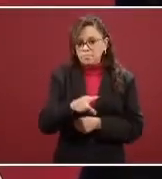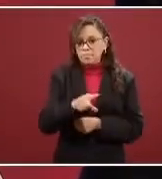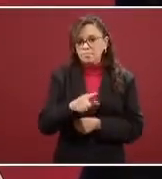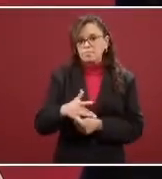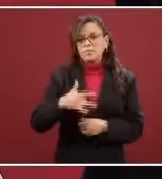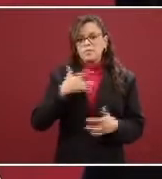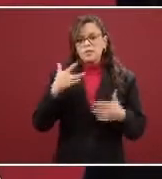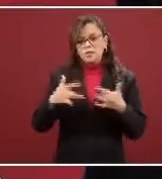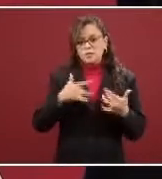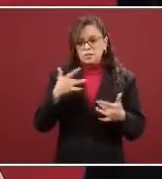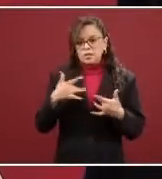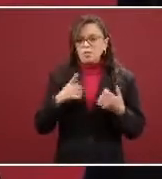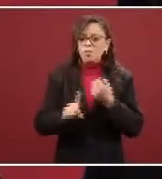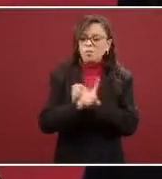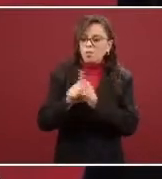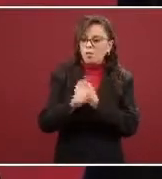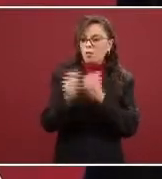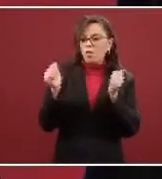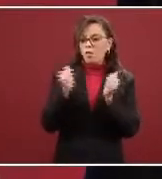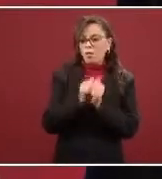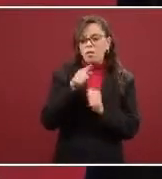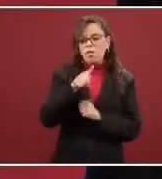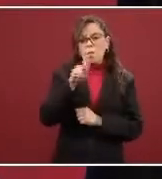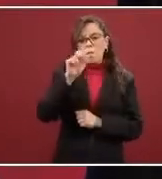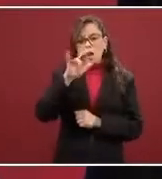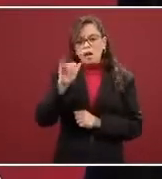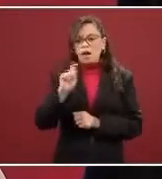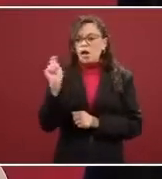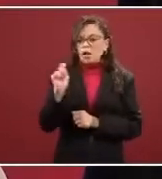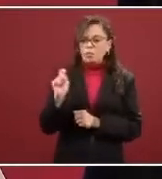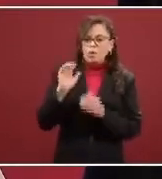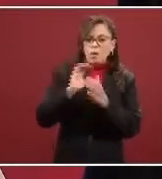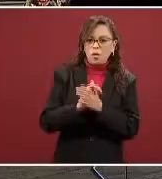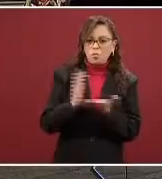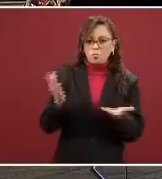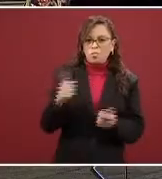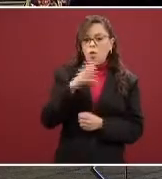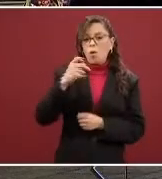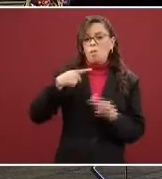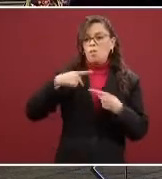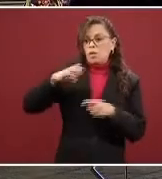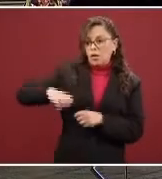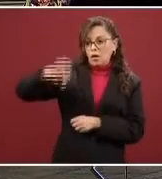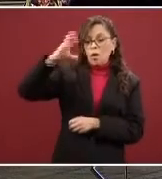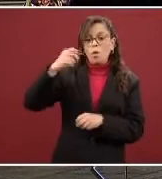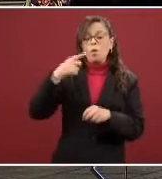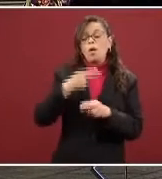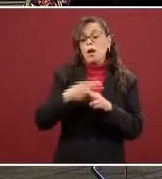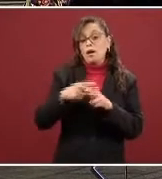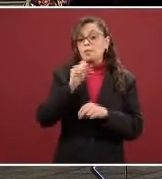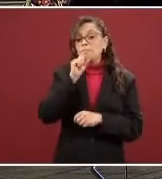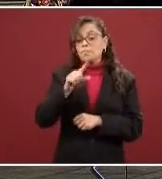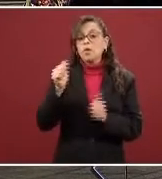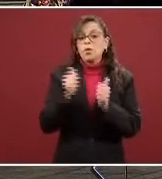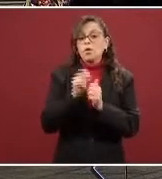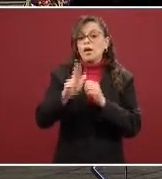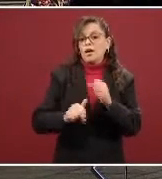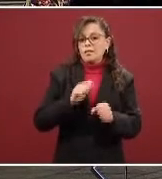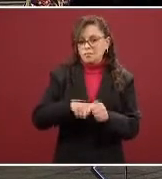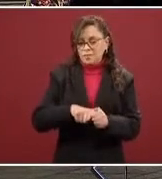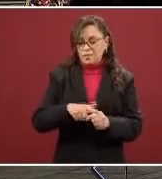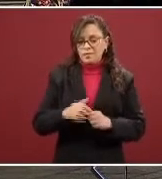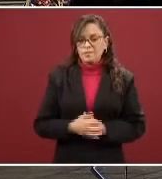ya sea de pareja, entre hermanos, adultos mayores e inclusive hacia los animales. Pero por eso queremos platicar